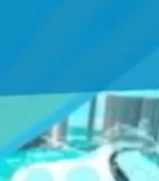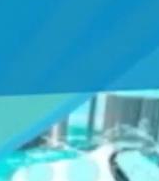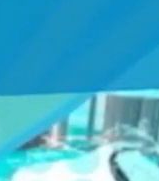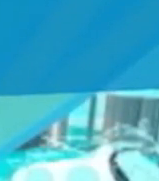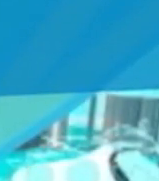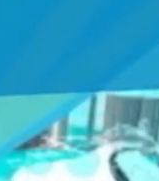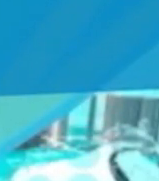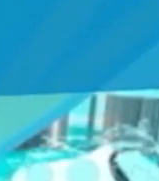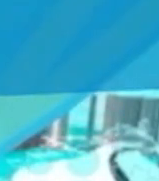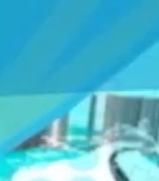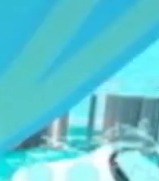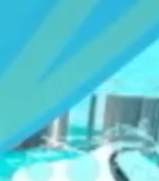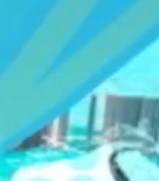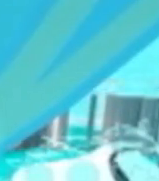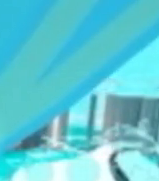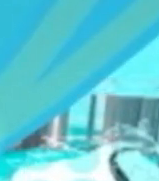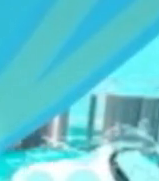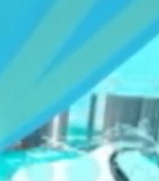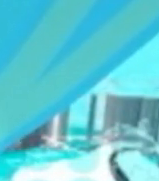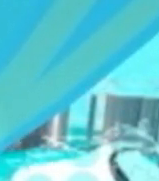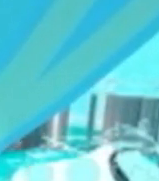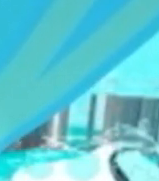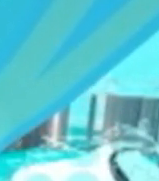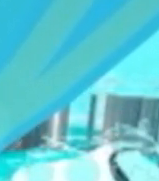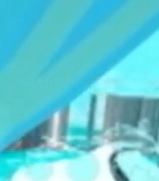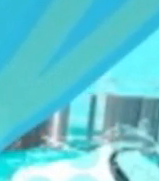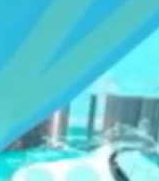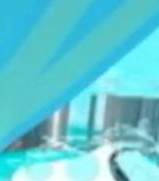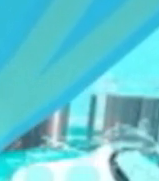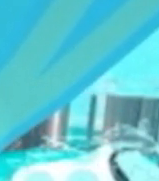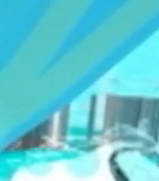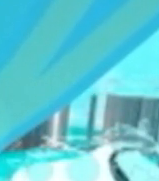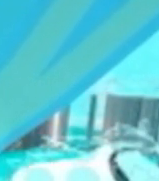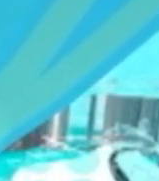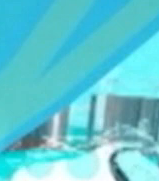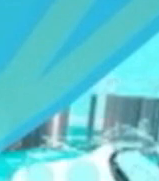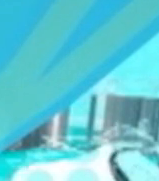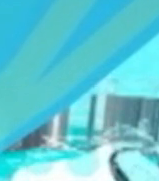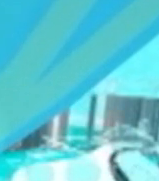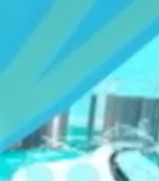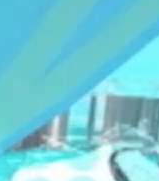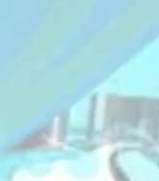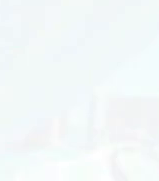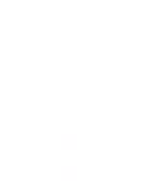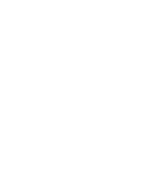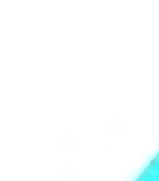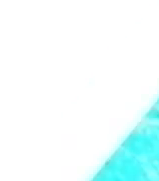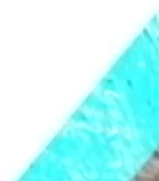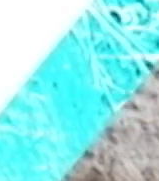La sección de Animales en Libertad llega a ustedes gracias al ICT.